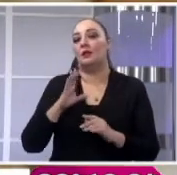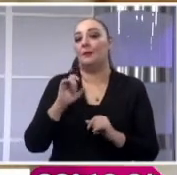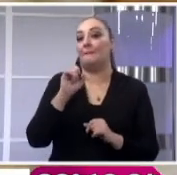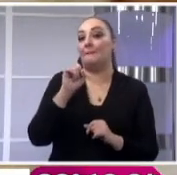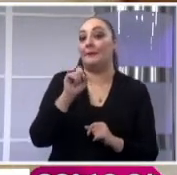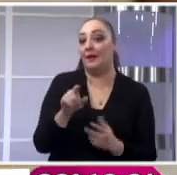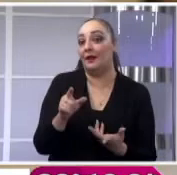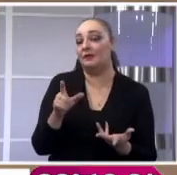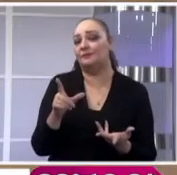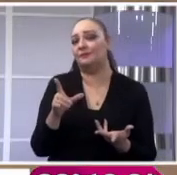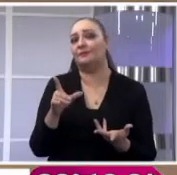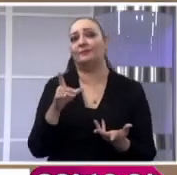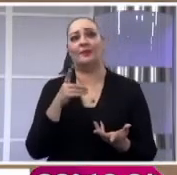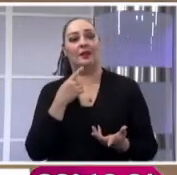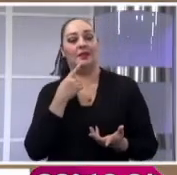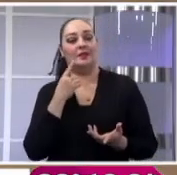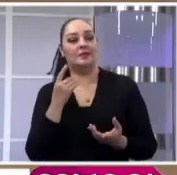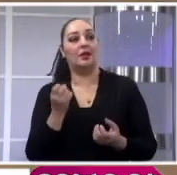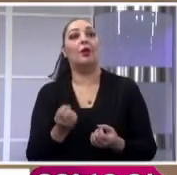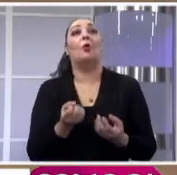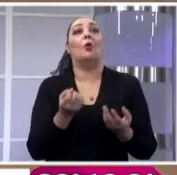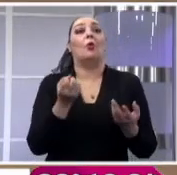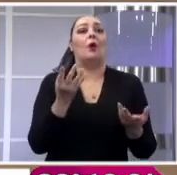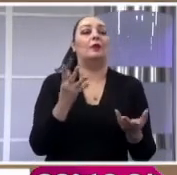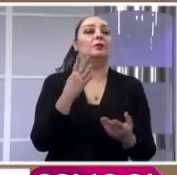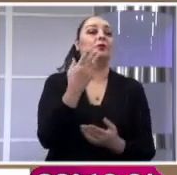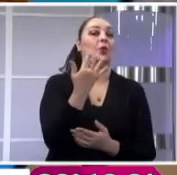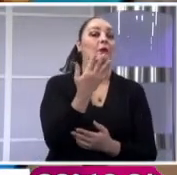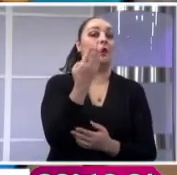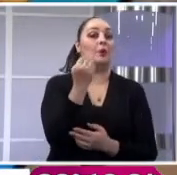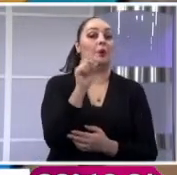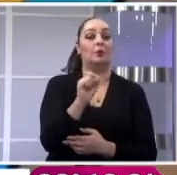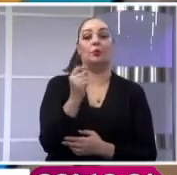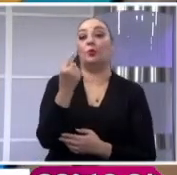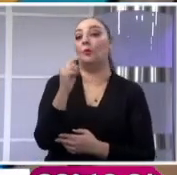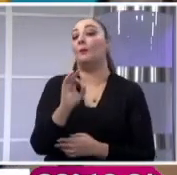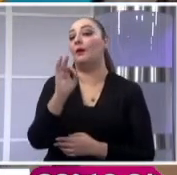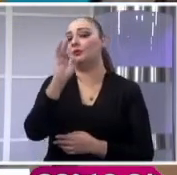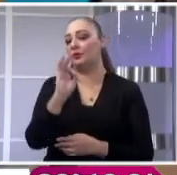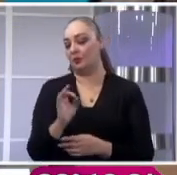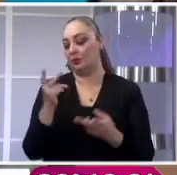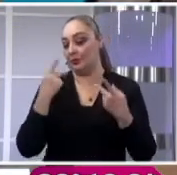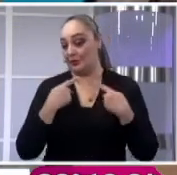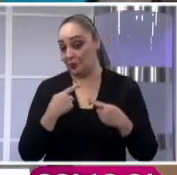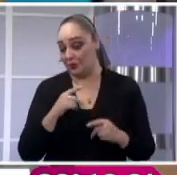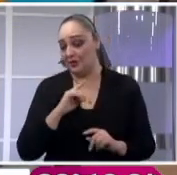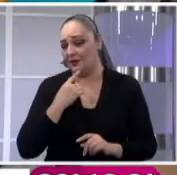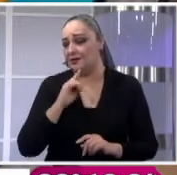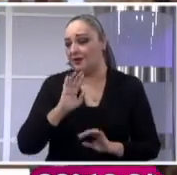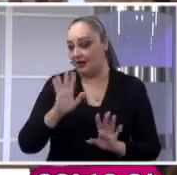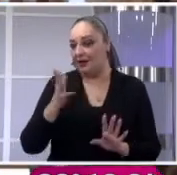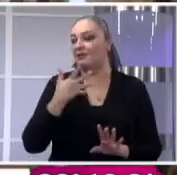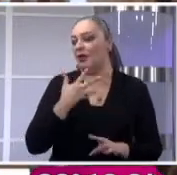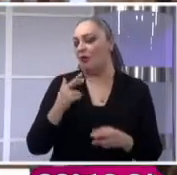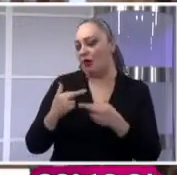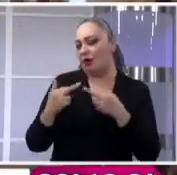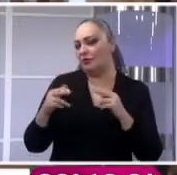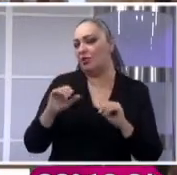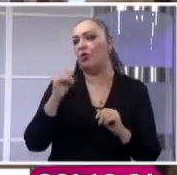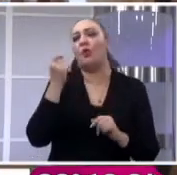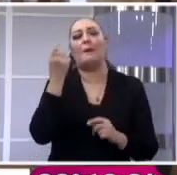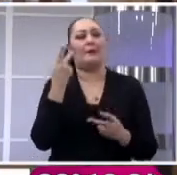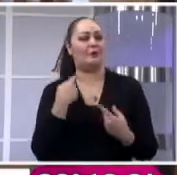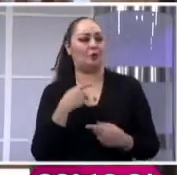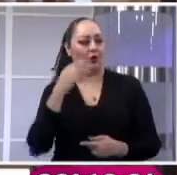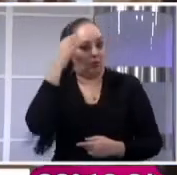unit en 2021 un cincuenta y 9.1 por ciento de las personas afirma haber tenido una relación con alguien que